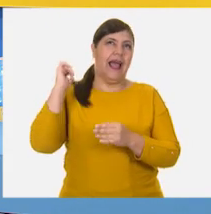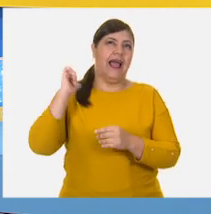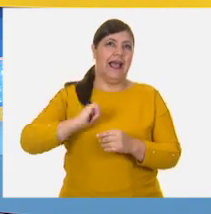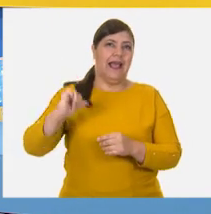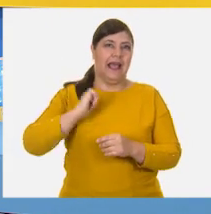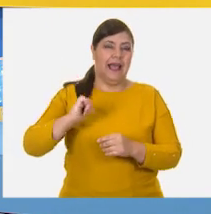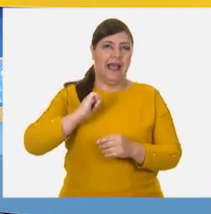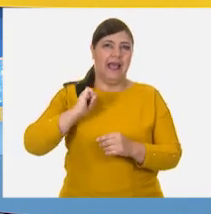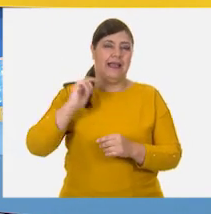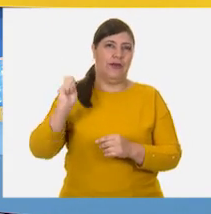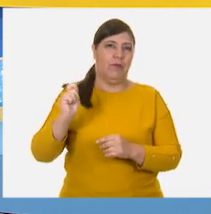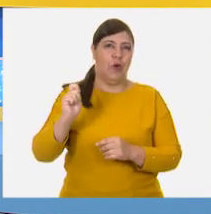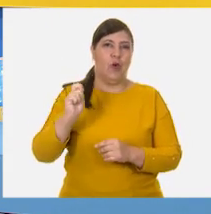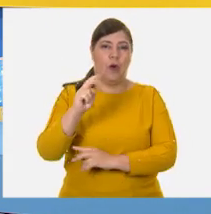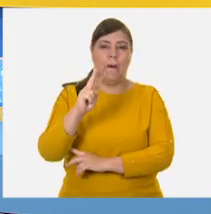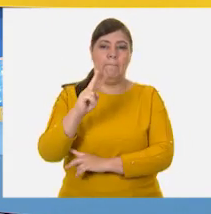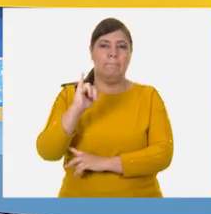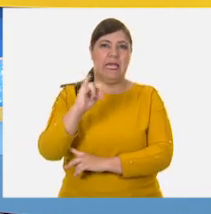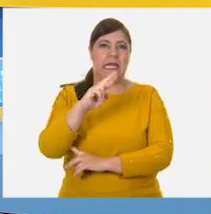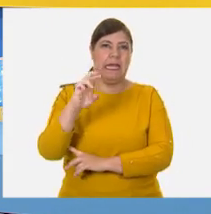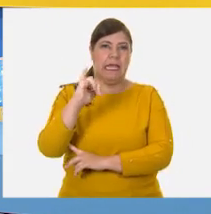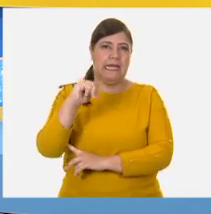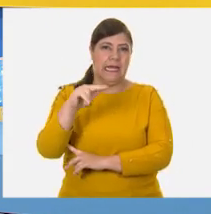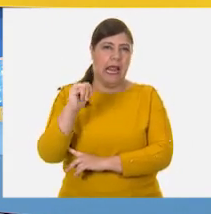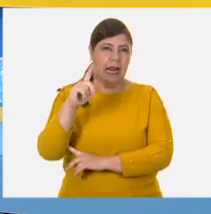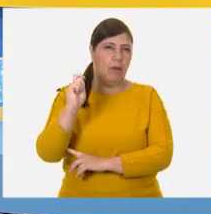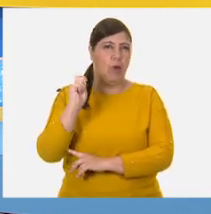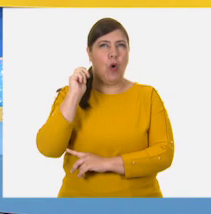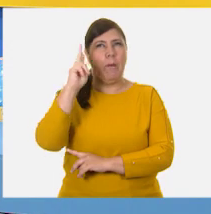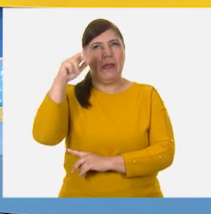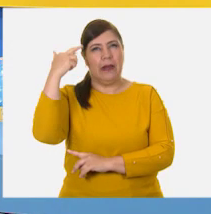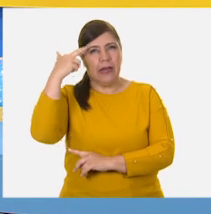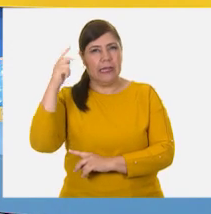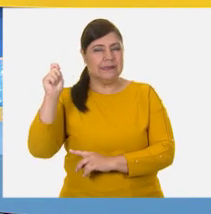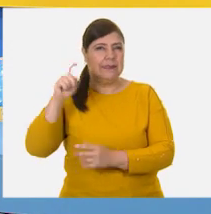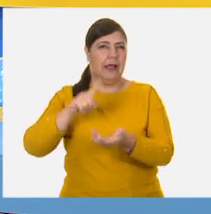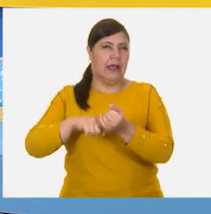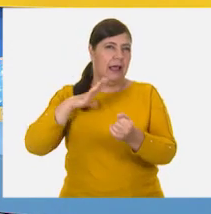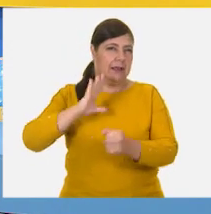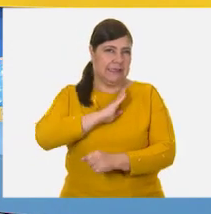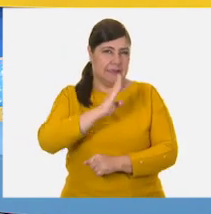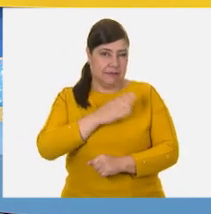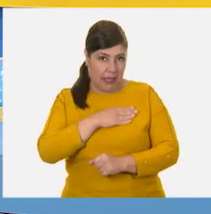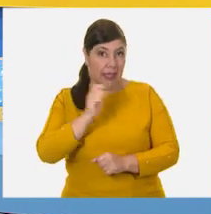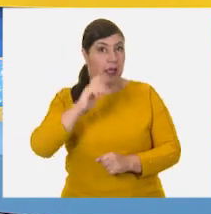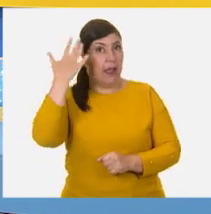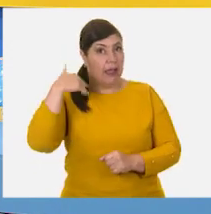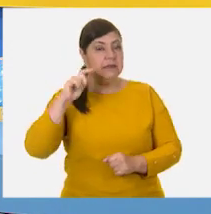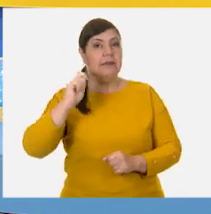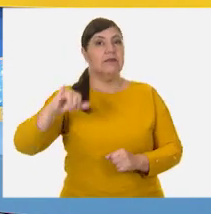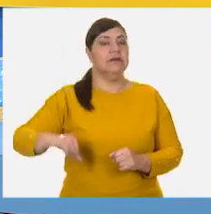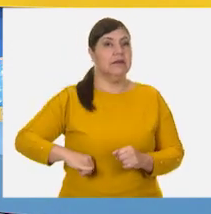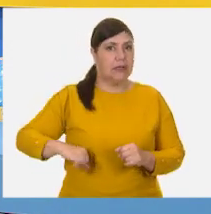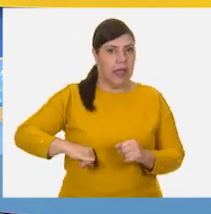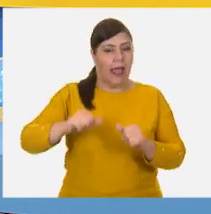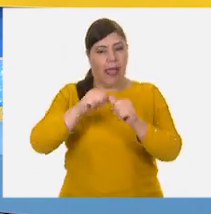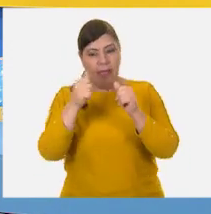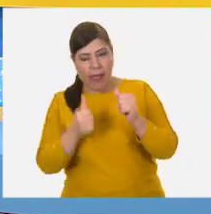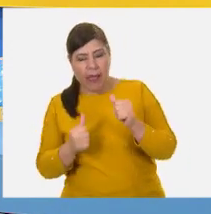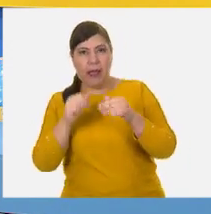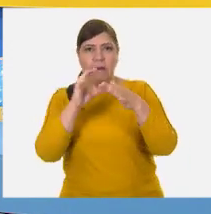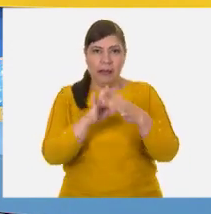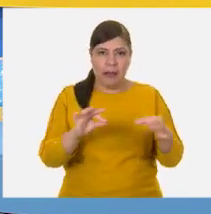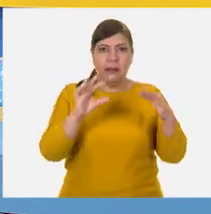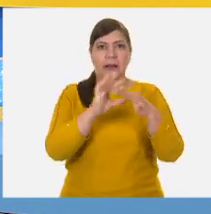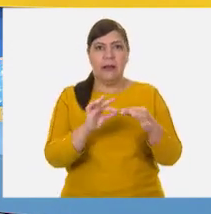virreinal. Porque fíjate que la clase pasada me pareció muy interesante. Y eso que solo hablamos de arte, pero comentamos que